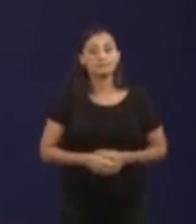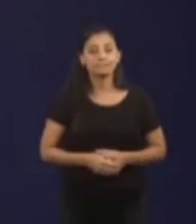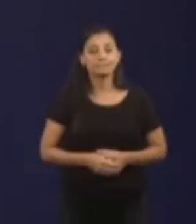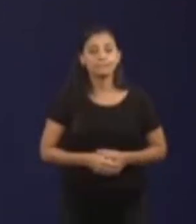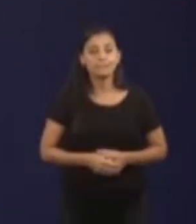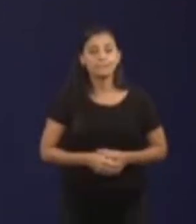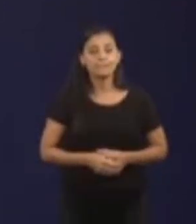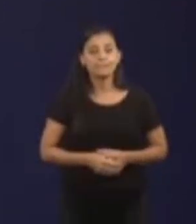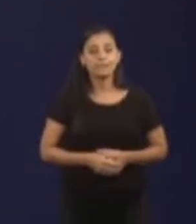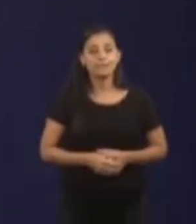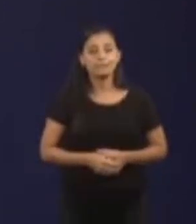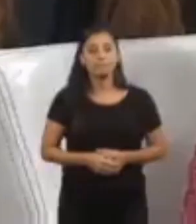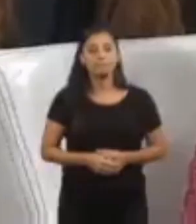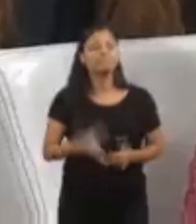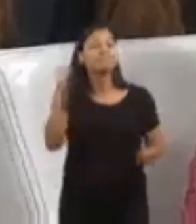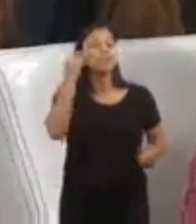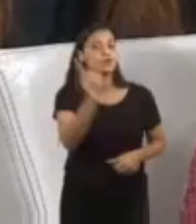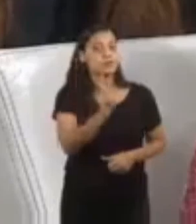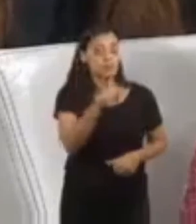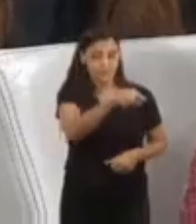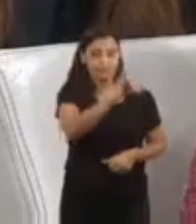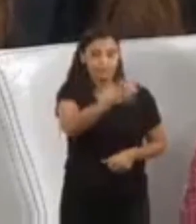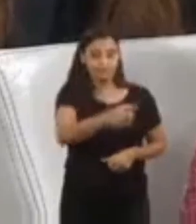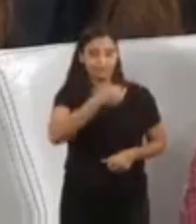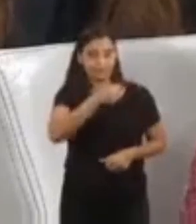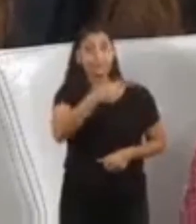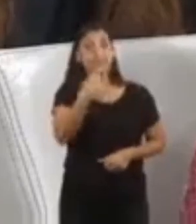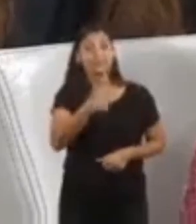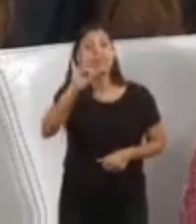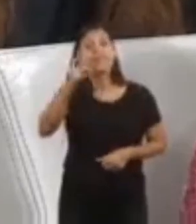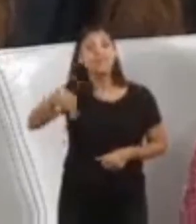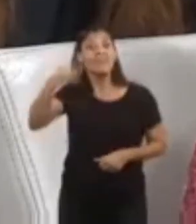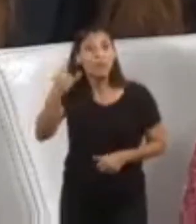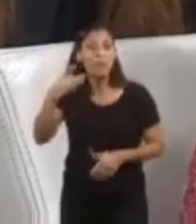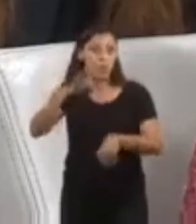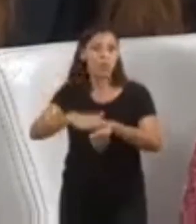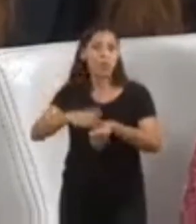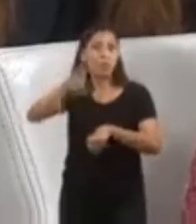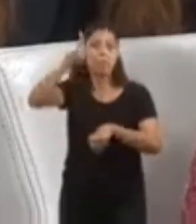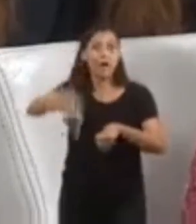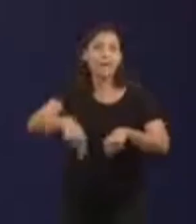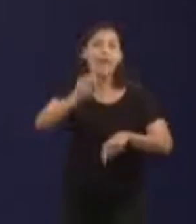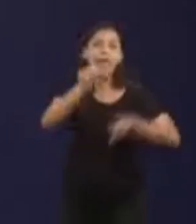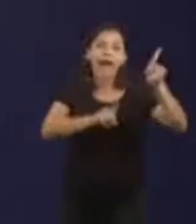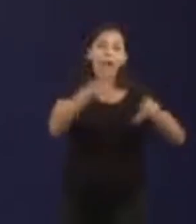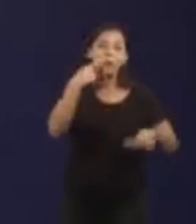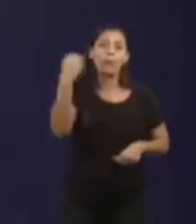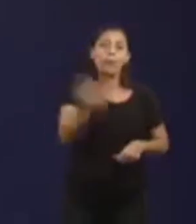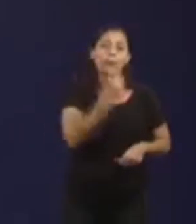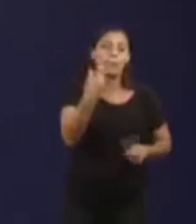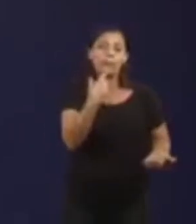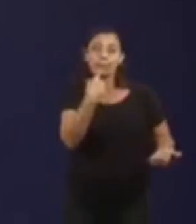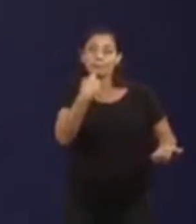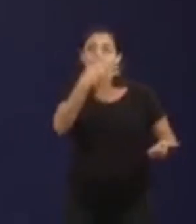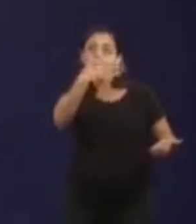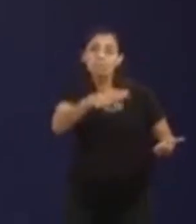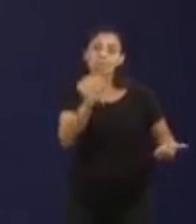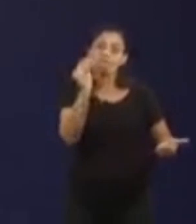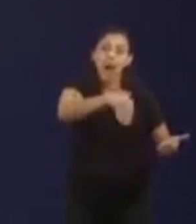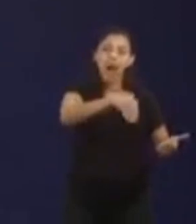referí justamente que el Dn es causante de estos abusos no a ver